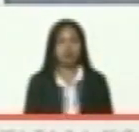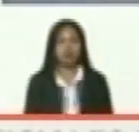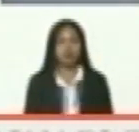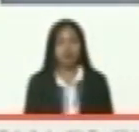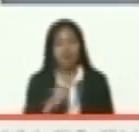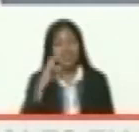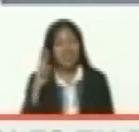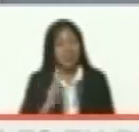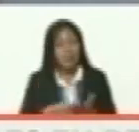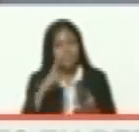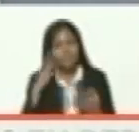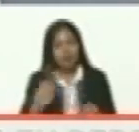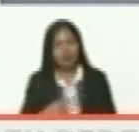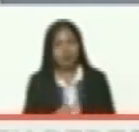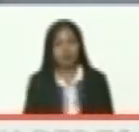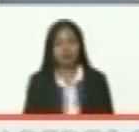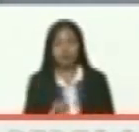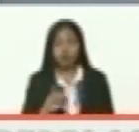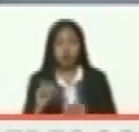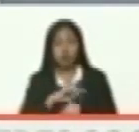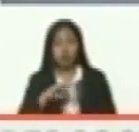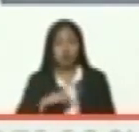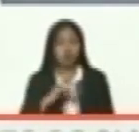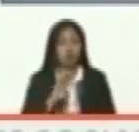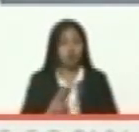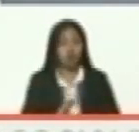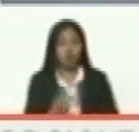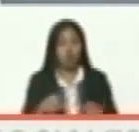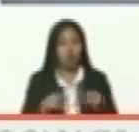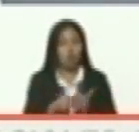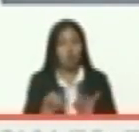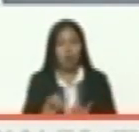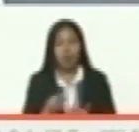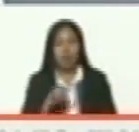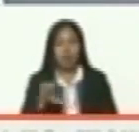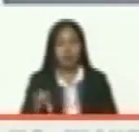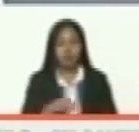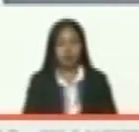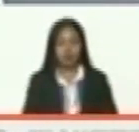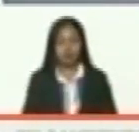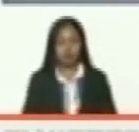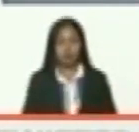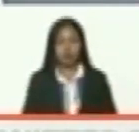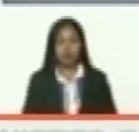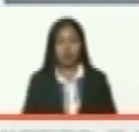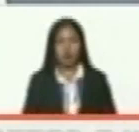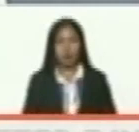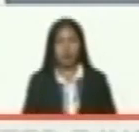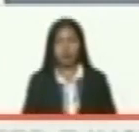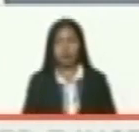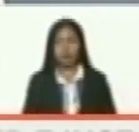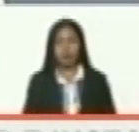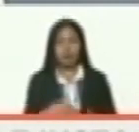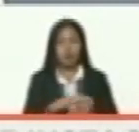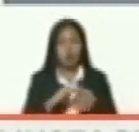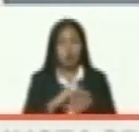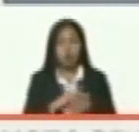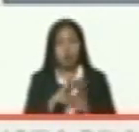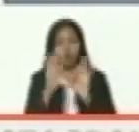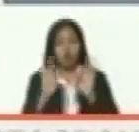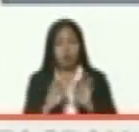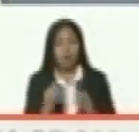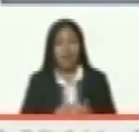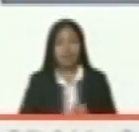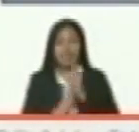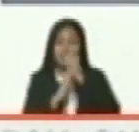Es la verdad. Por eso nosotros tenemos protectores en los estados que cumplen la función de